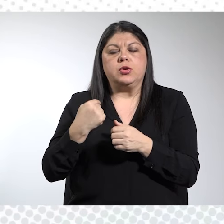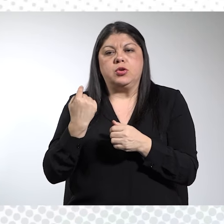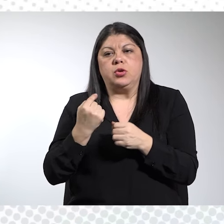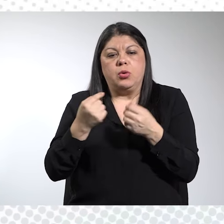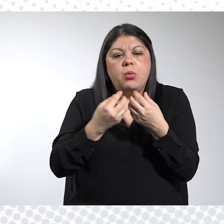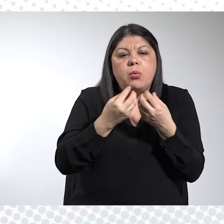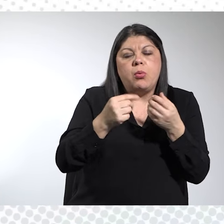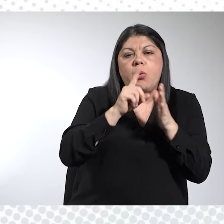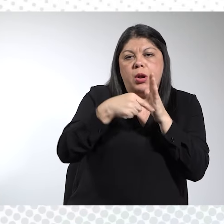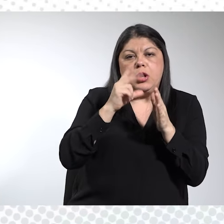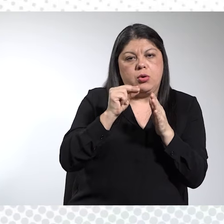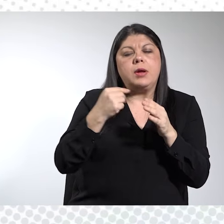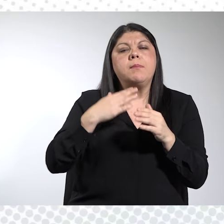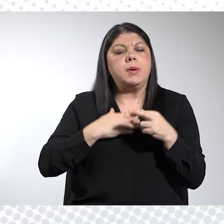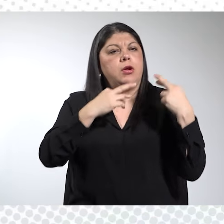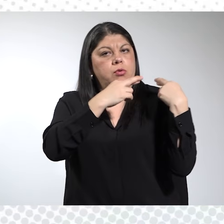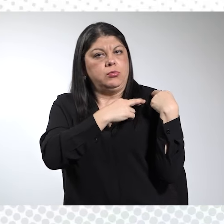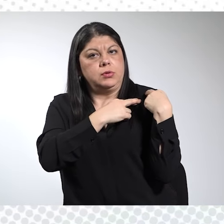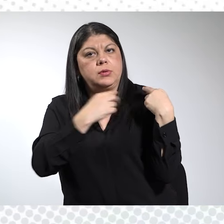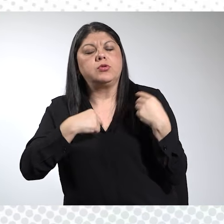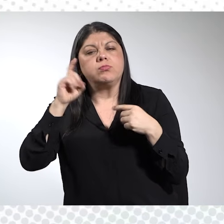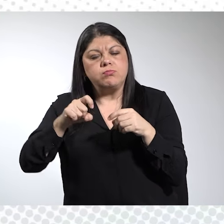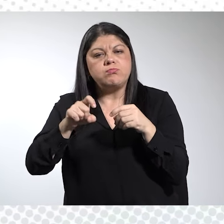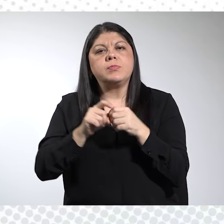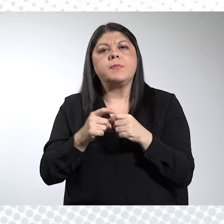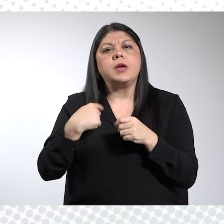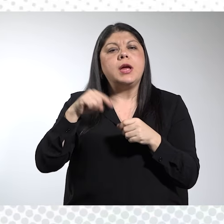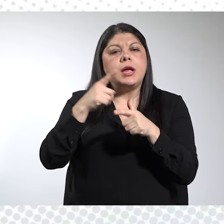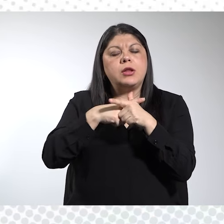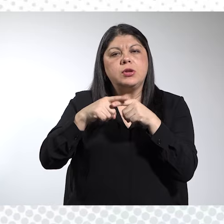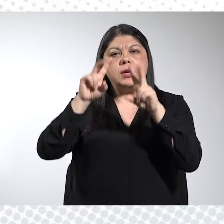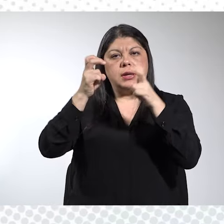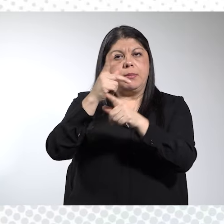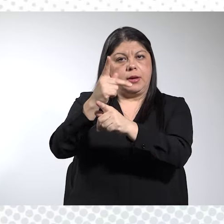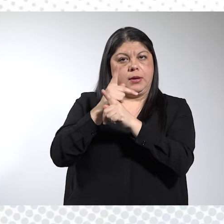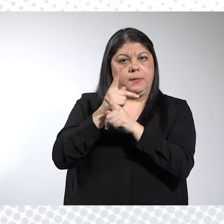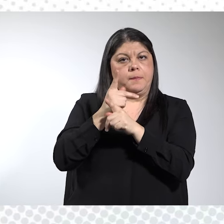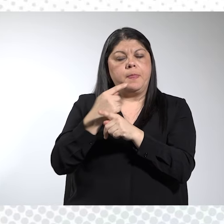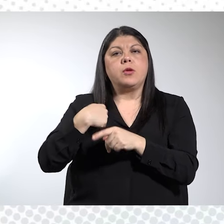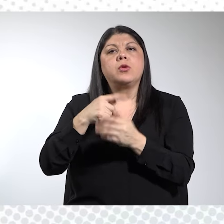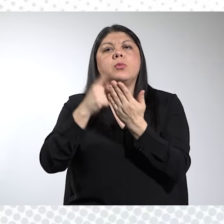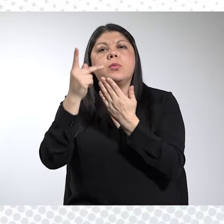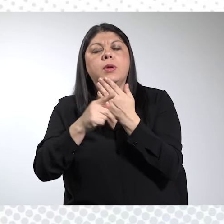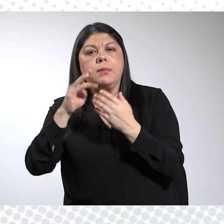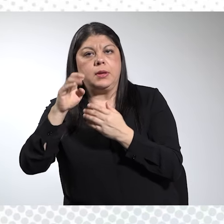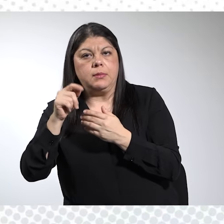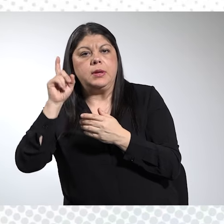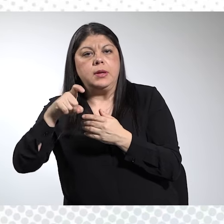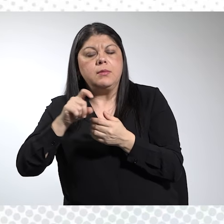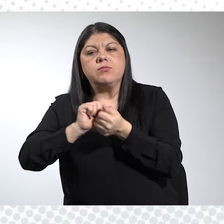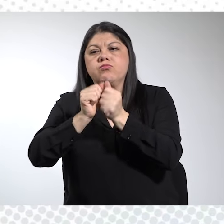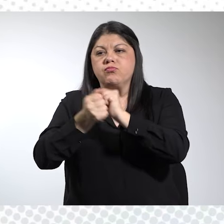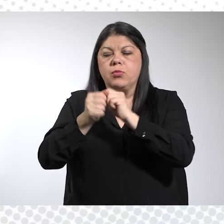me corresponde unas horas, no es que es mi responsabilidad. Entonces esto del tema de prevención, nosotros desde los programas del MEP queremos hacer